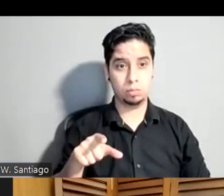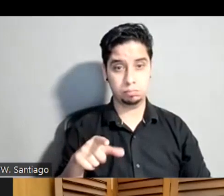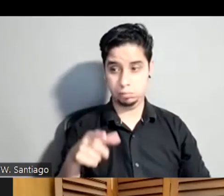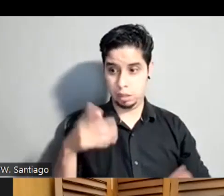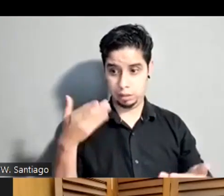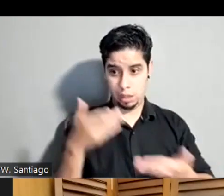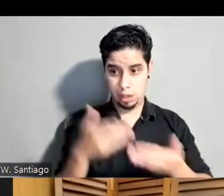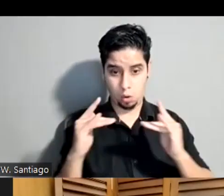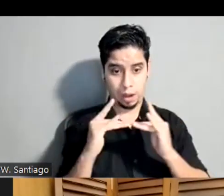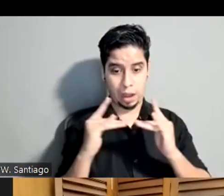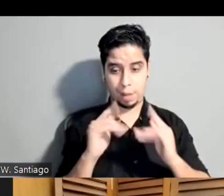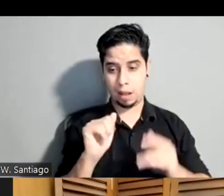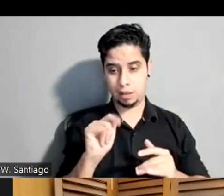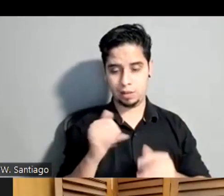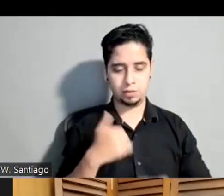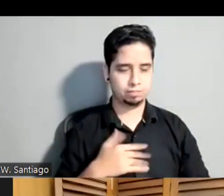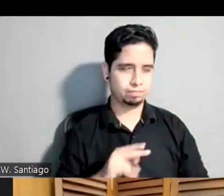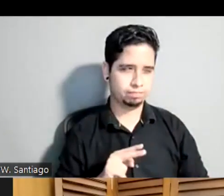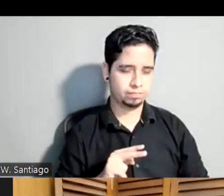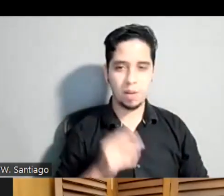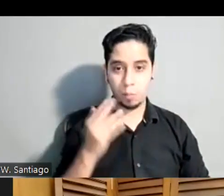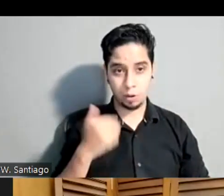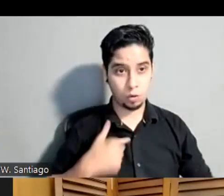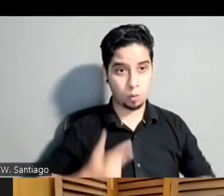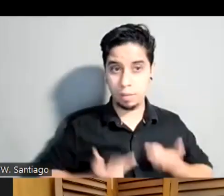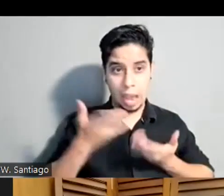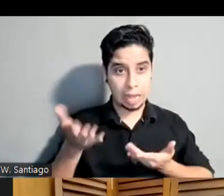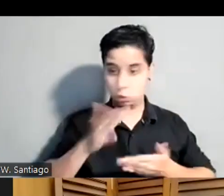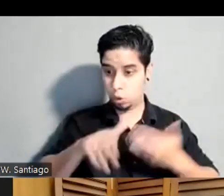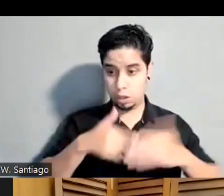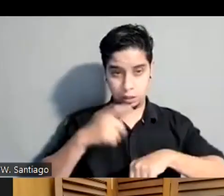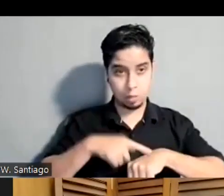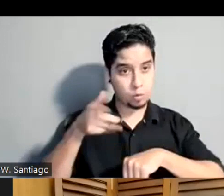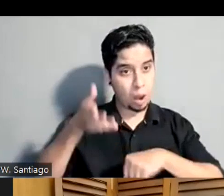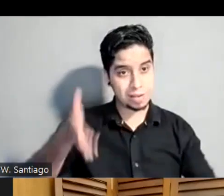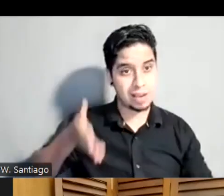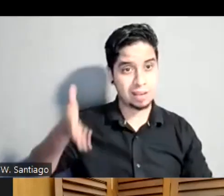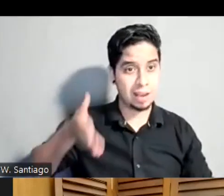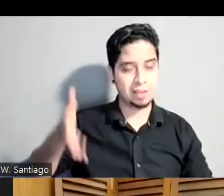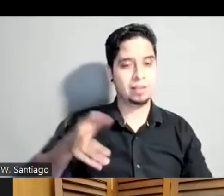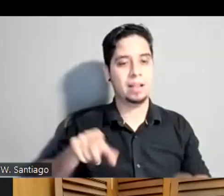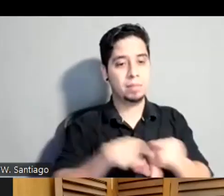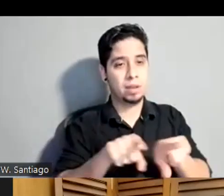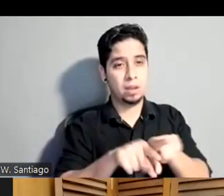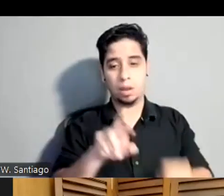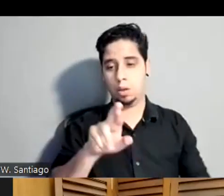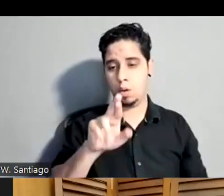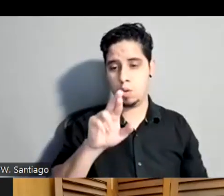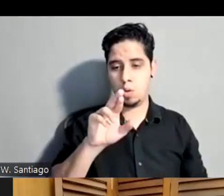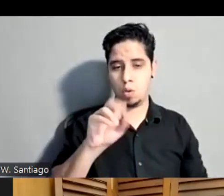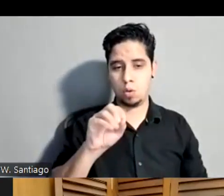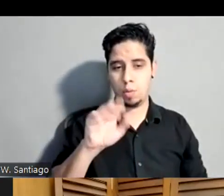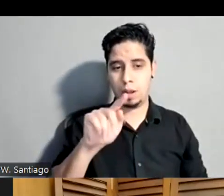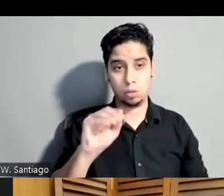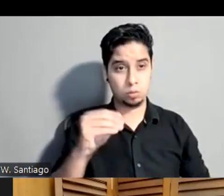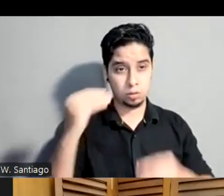Ateneo. Así que también Roberto nos enseñó a organizar un media